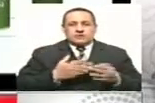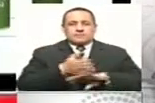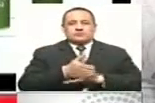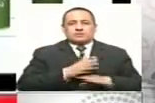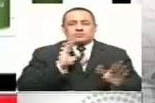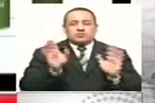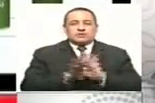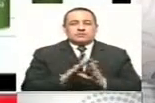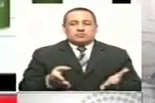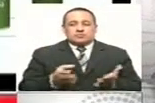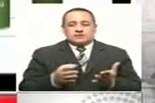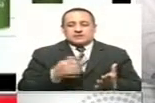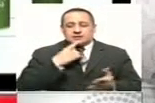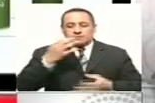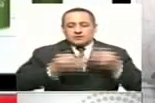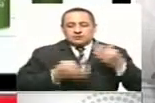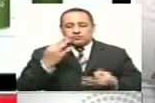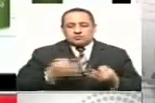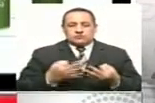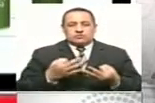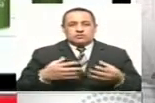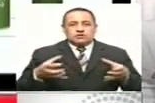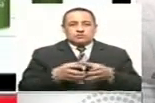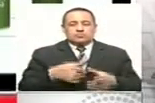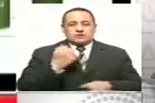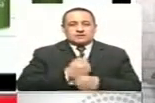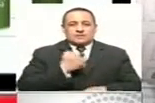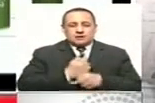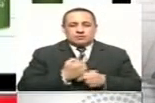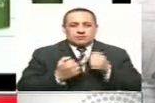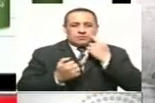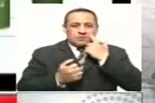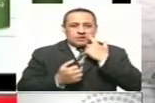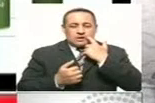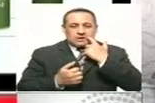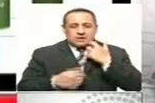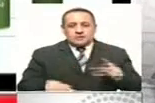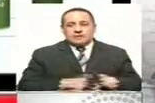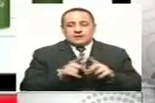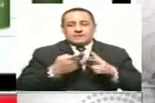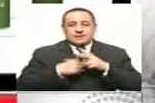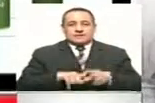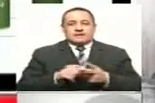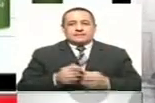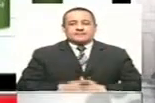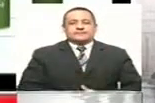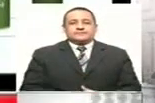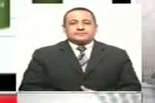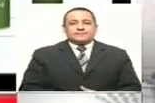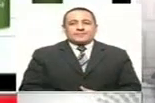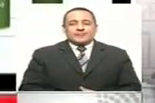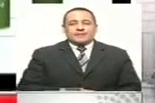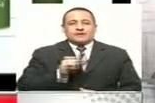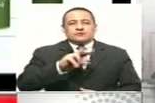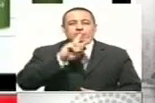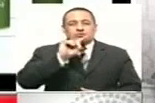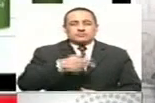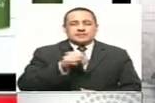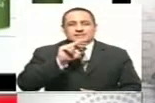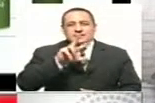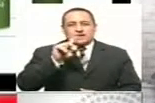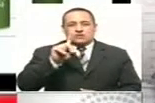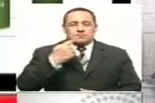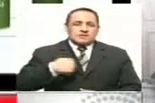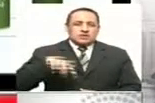de presupuesto institucional de apertura inicial, ¿no?, de 2.031 millones